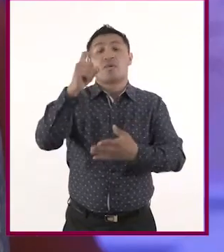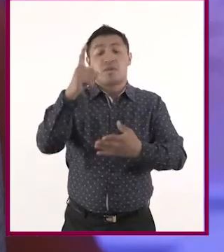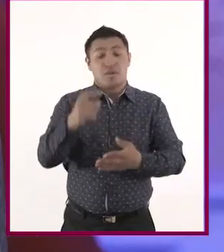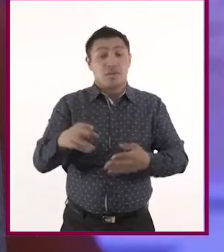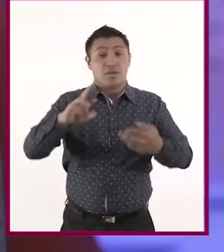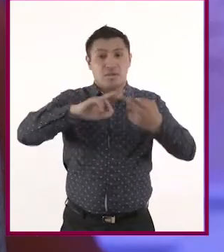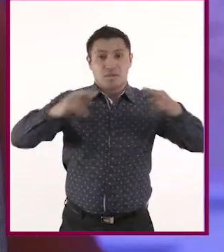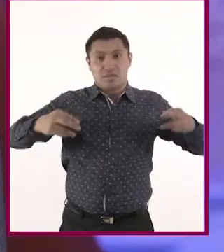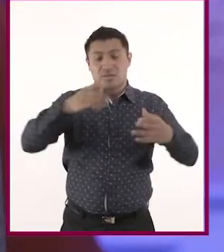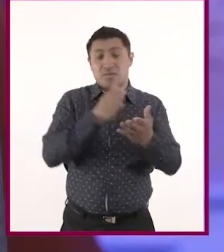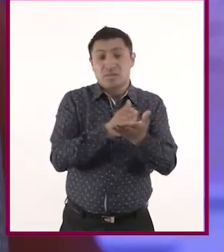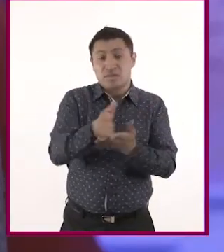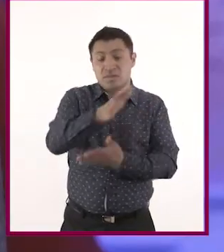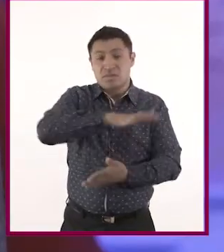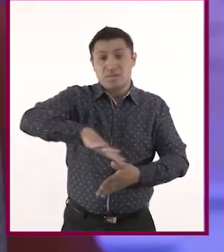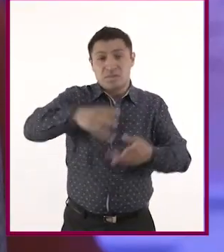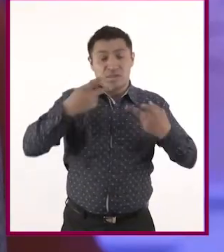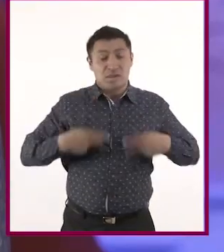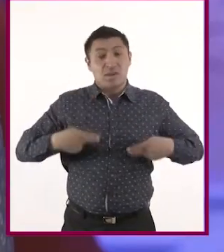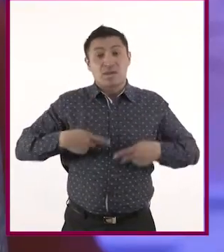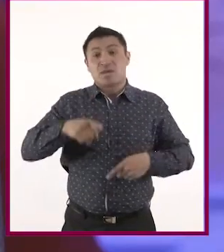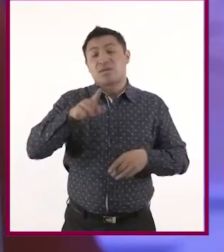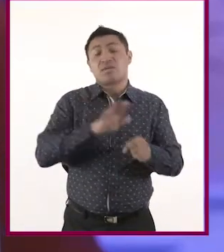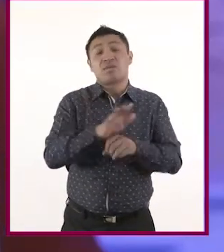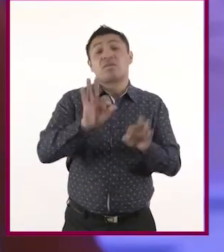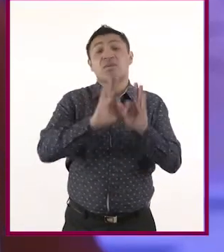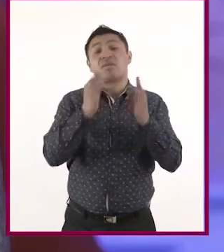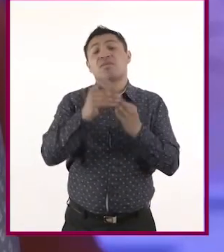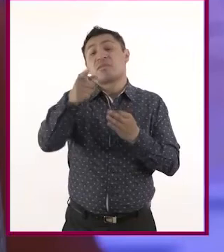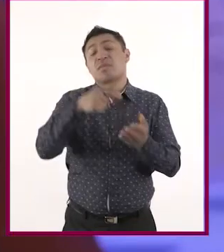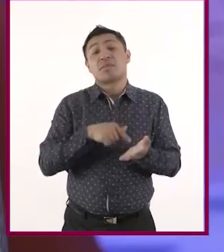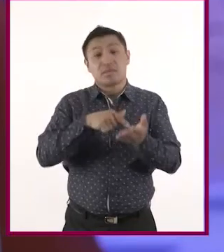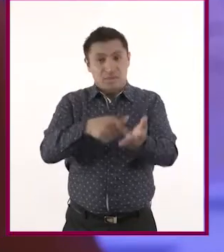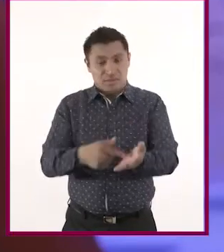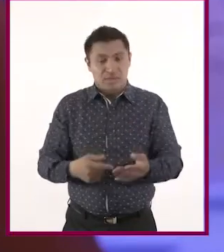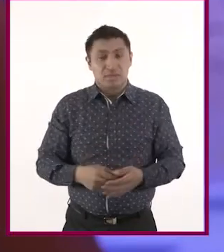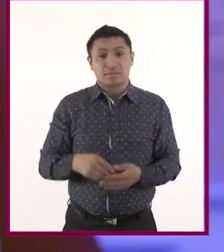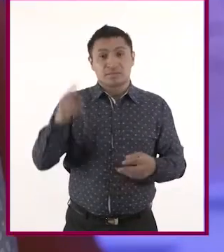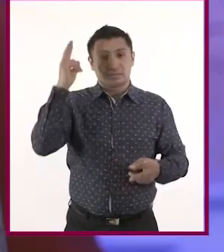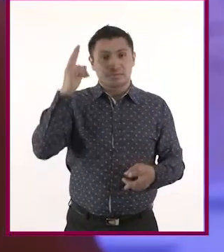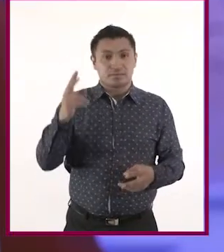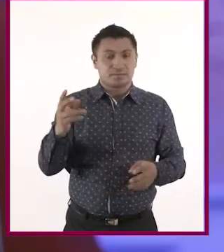sea un recurso accesible para todos y todas? ¿Qué alternativa propones? Visítanos en